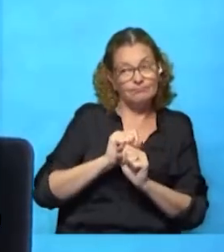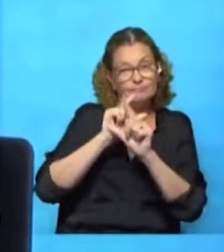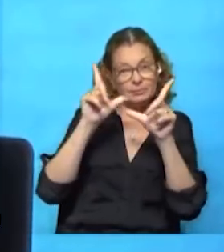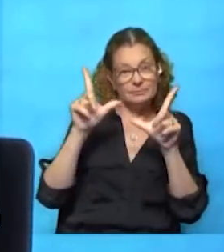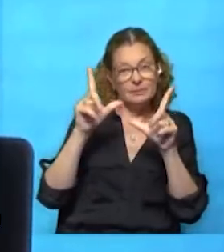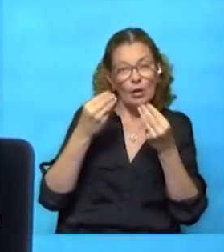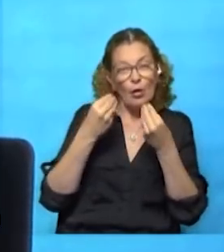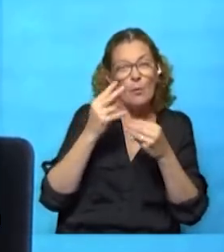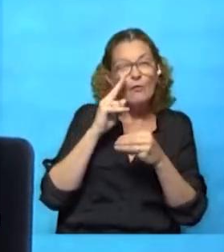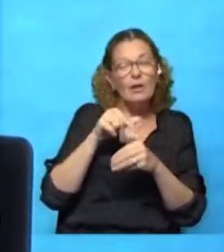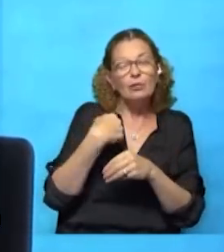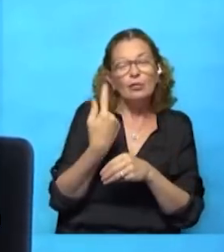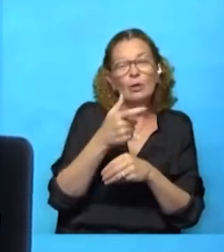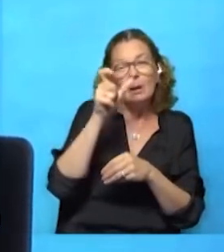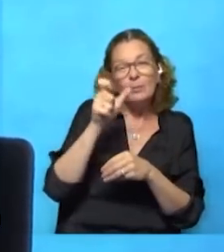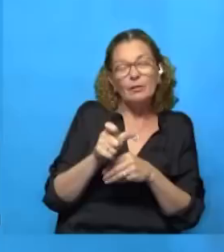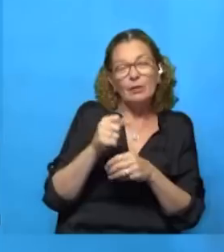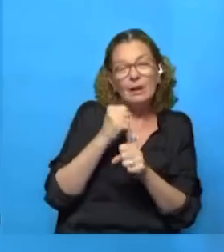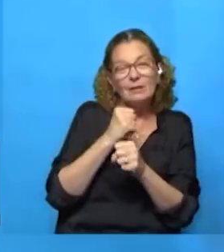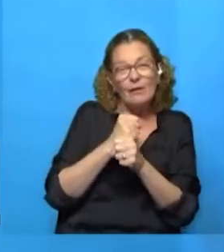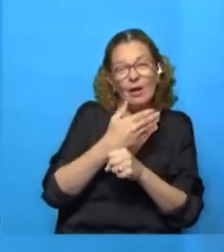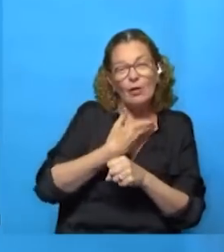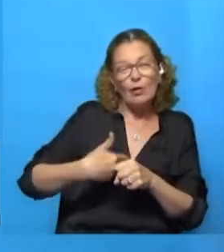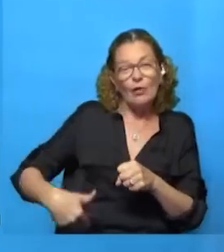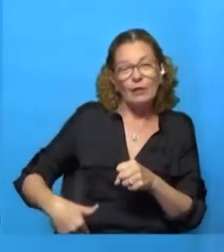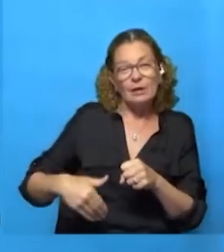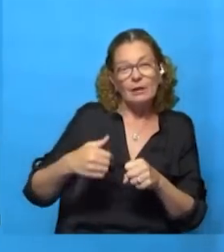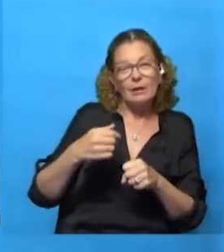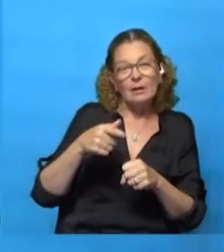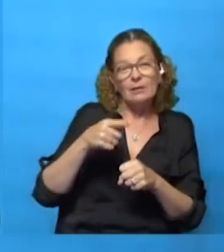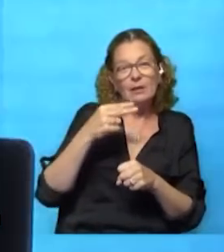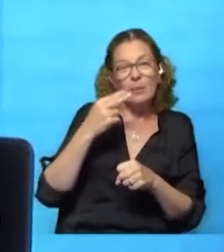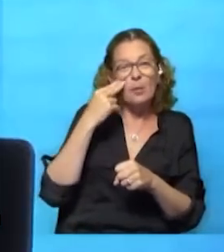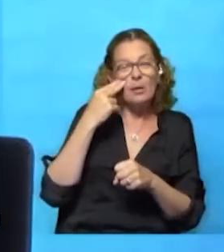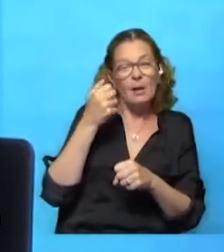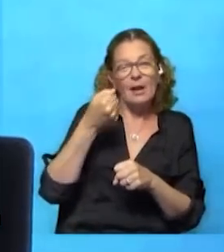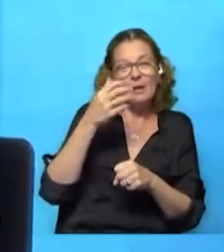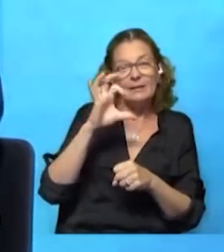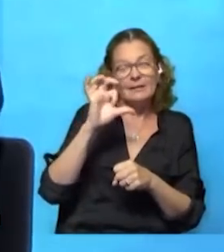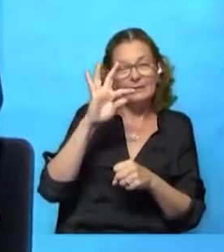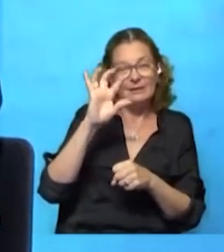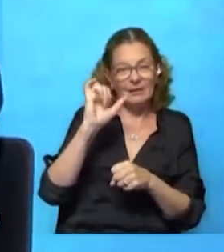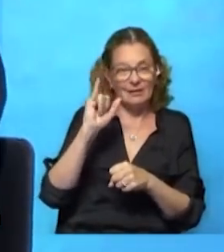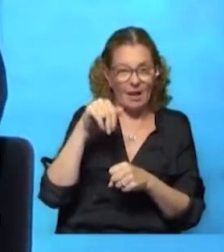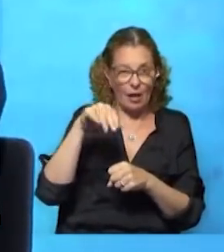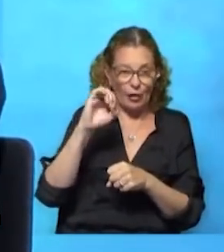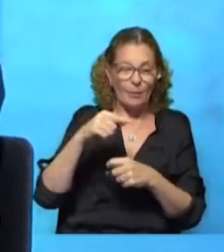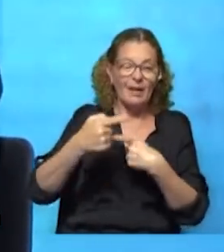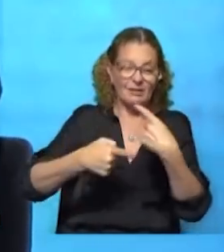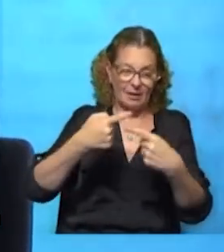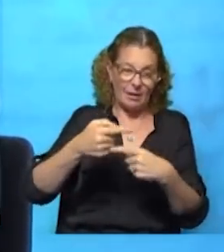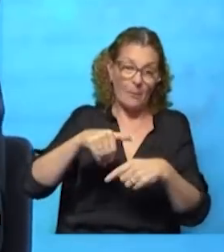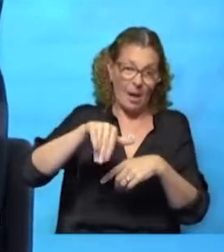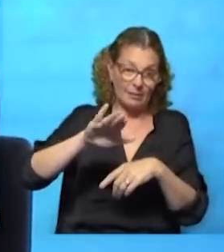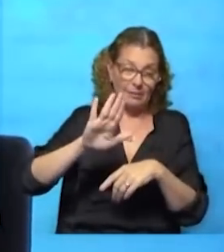de cómo ve la población este el trabajo del gobierno es el caso asesiano y que de hecho va a tener este consecuencias más adelante